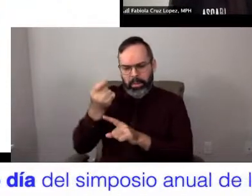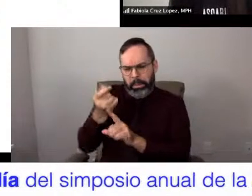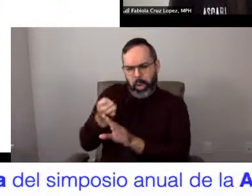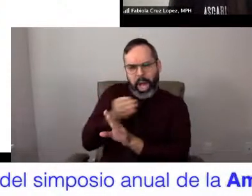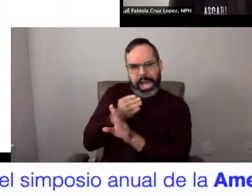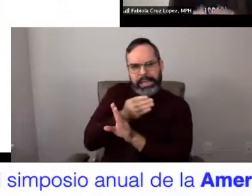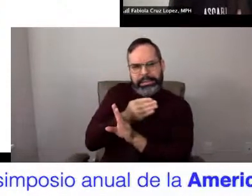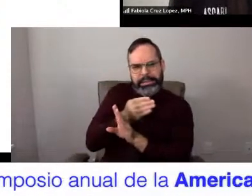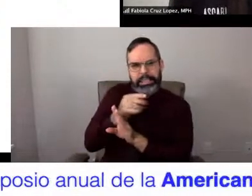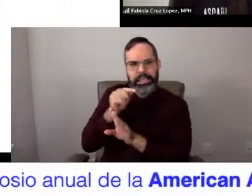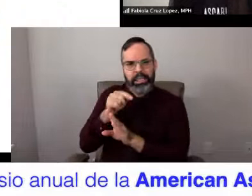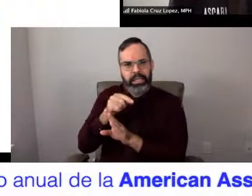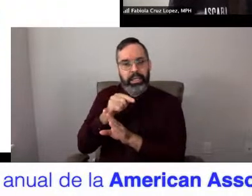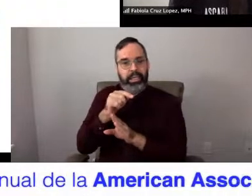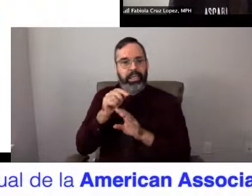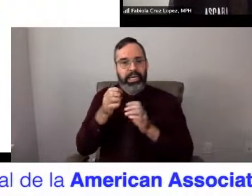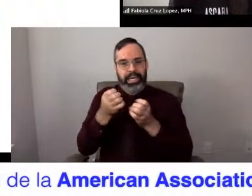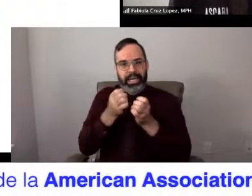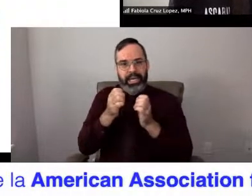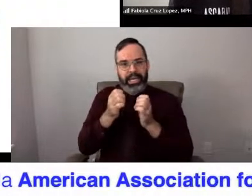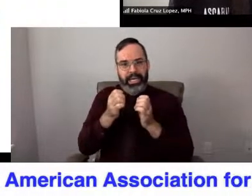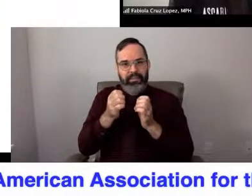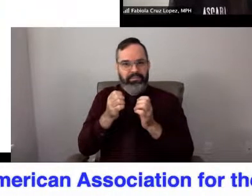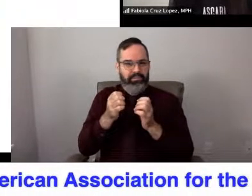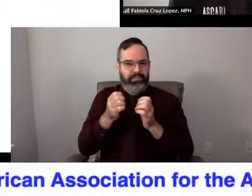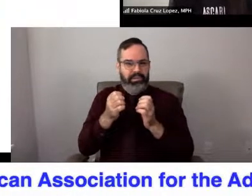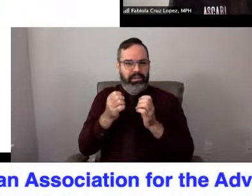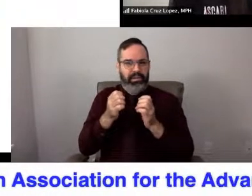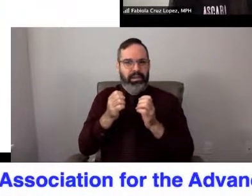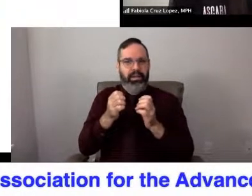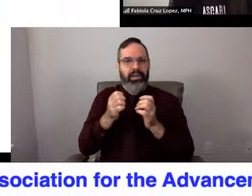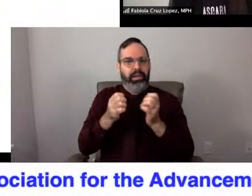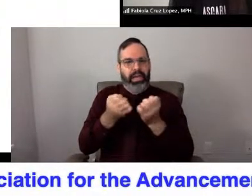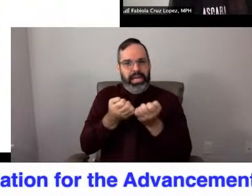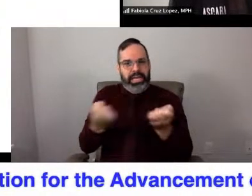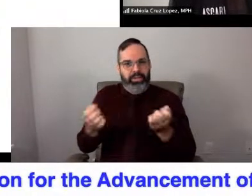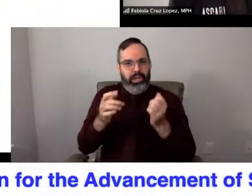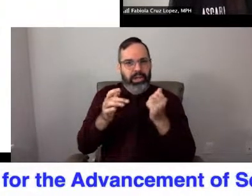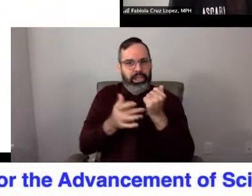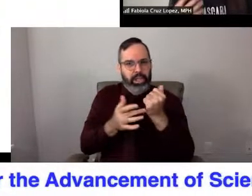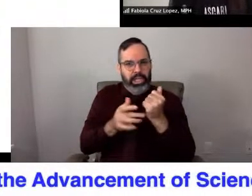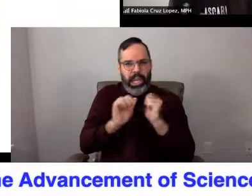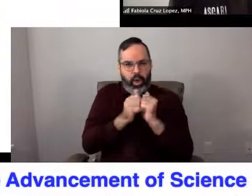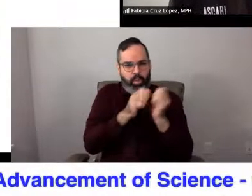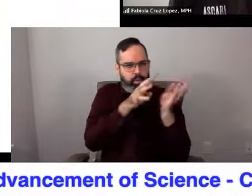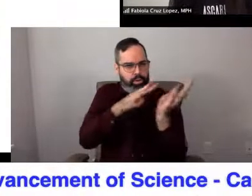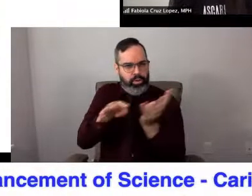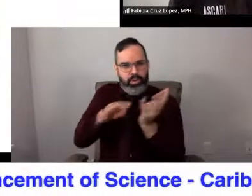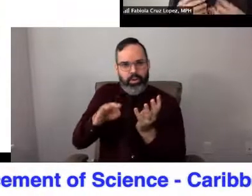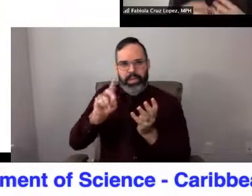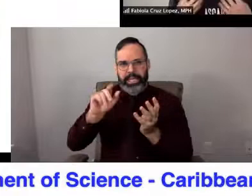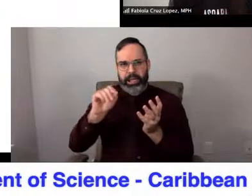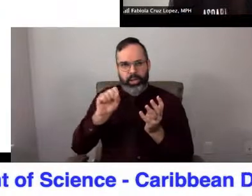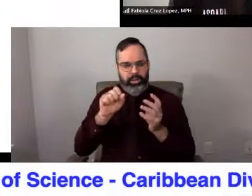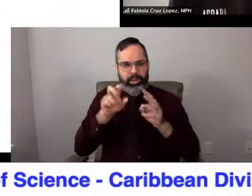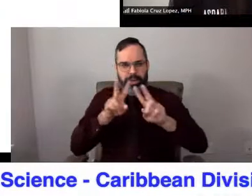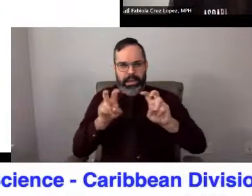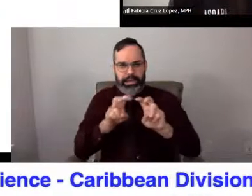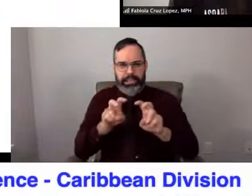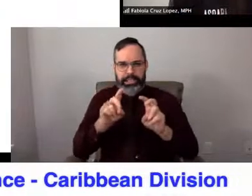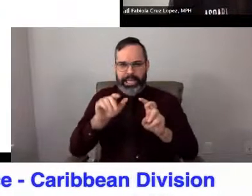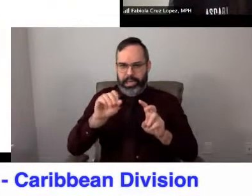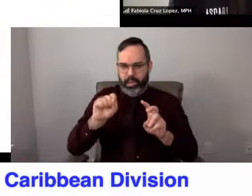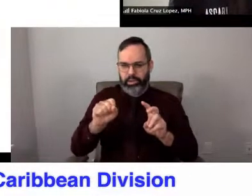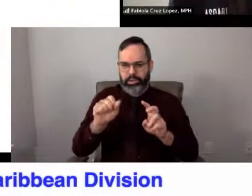de tecnología, de esa información de cómo se iban a estar transfiriendo esos datos, de análisis y de calidad de los